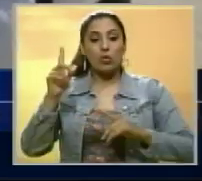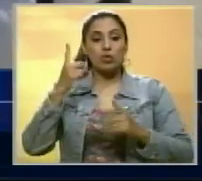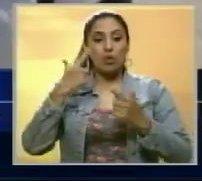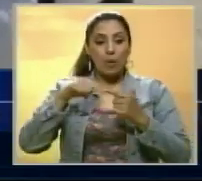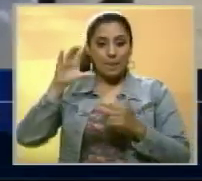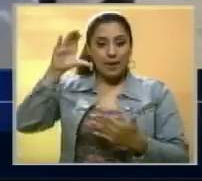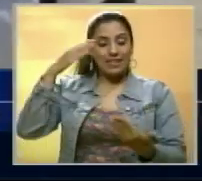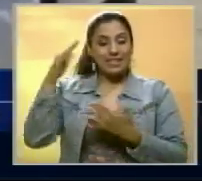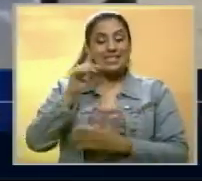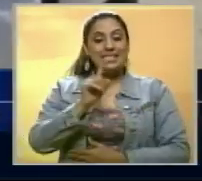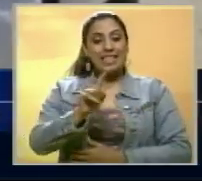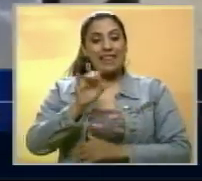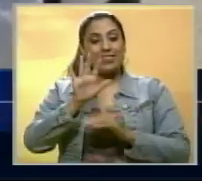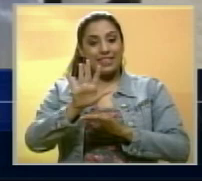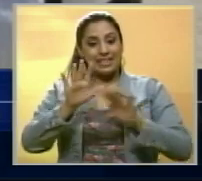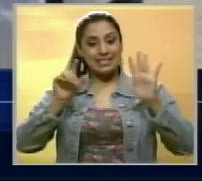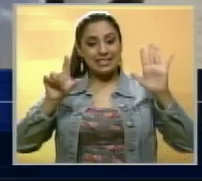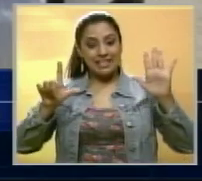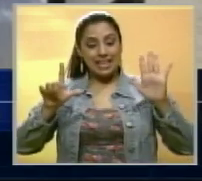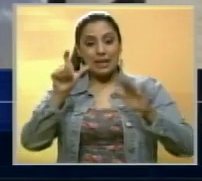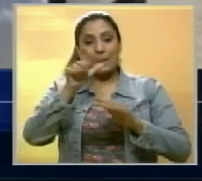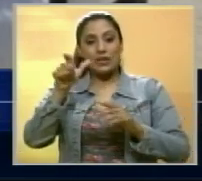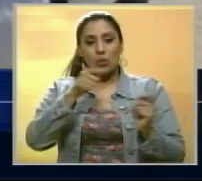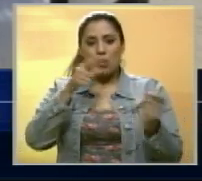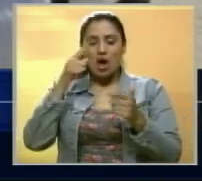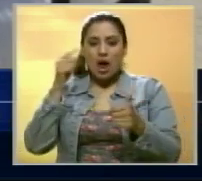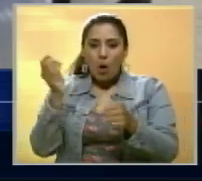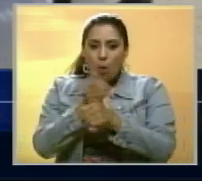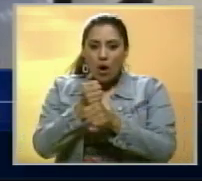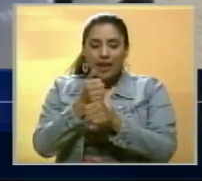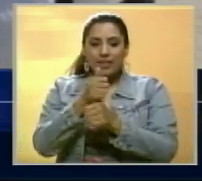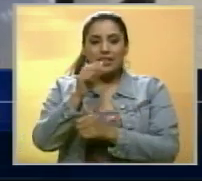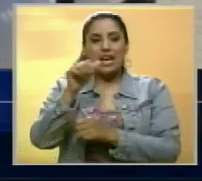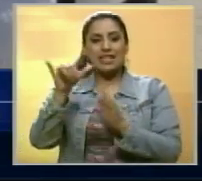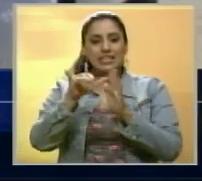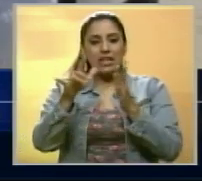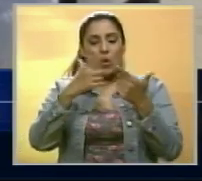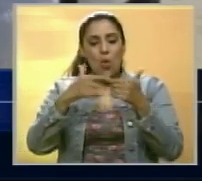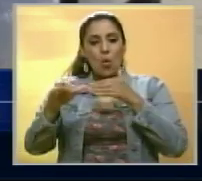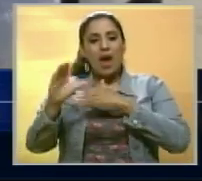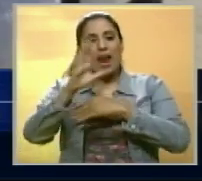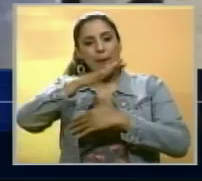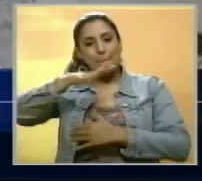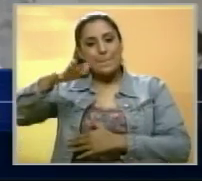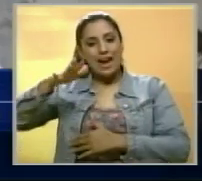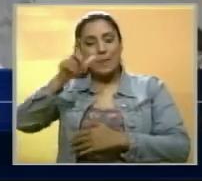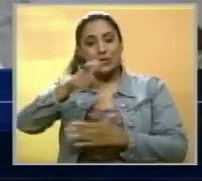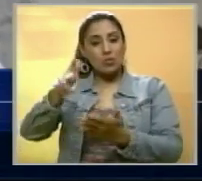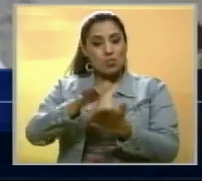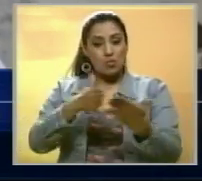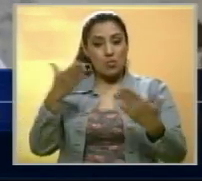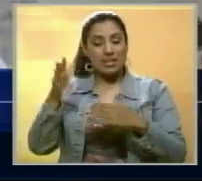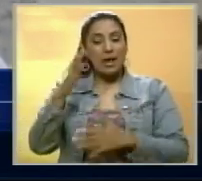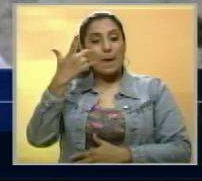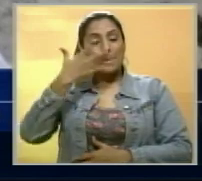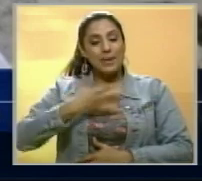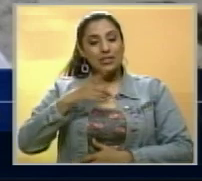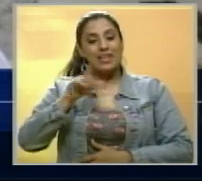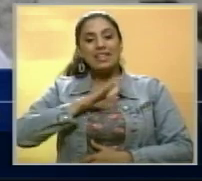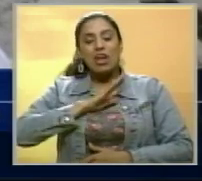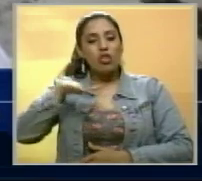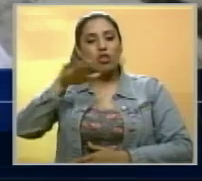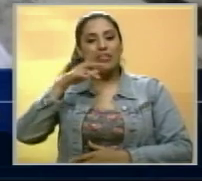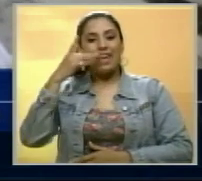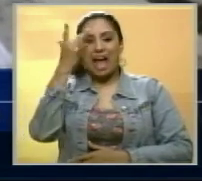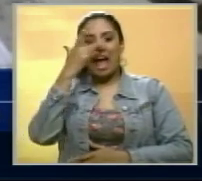al menos 117 cadáveres de inmigrantes fueron localizados en Suwarra, zona costera del país. Los fallecidos, que presuntamente eran originarios